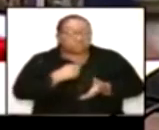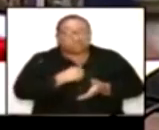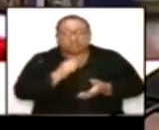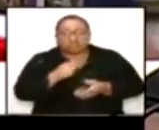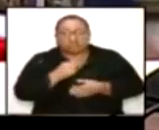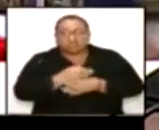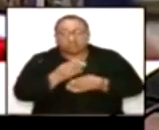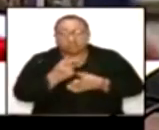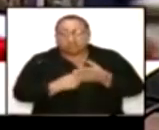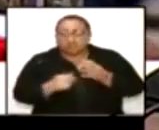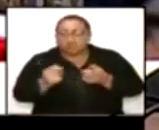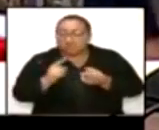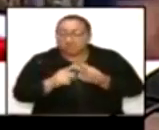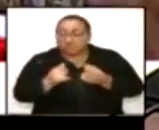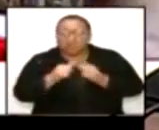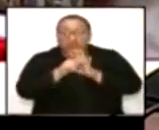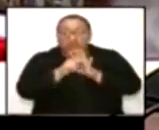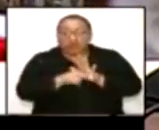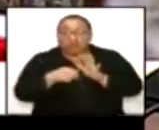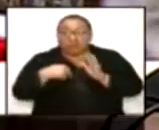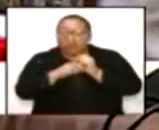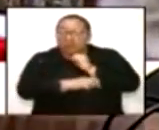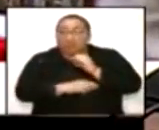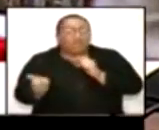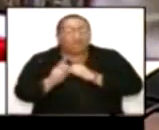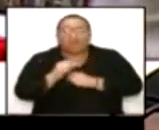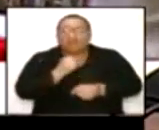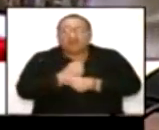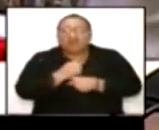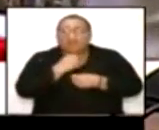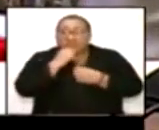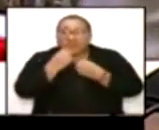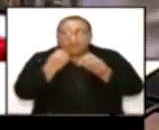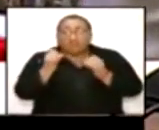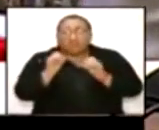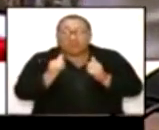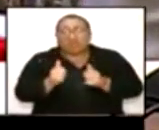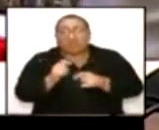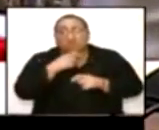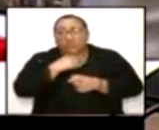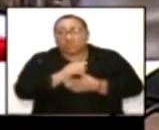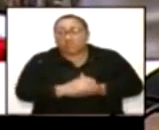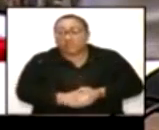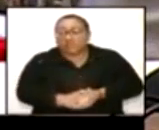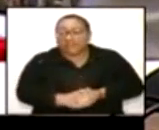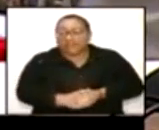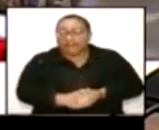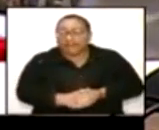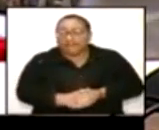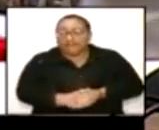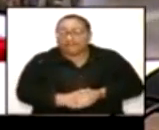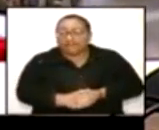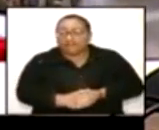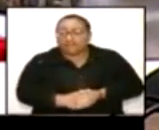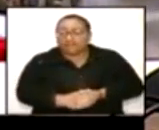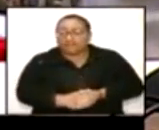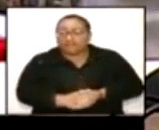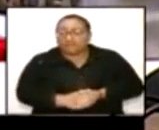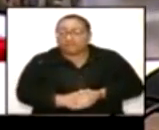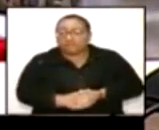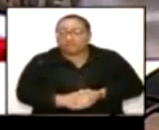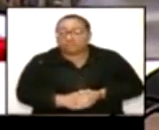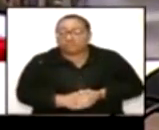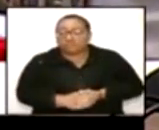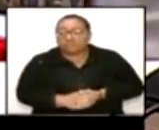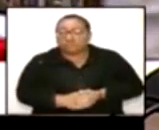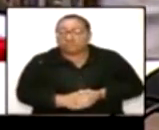ese mecanismo que hoy está vigente en la normativa de nuestro país no se está informando adecuadamente a las mujeres. Entonces pasan casos como el de esta niña, que